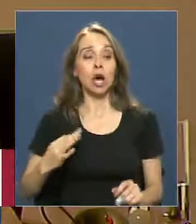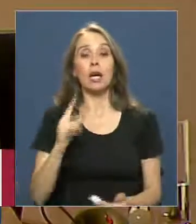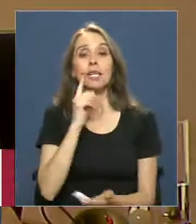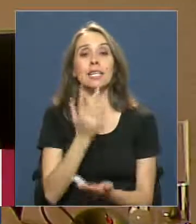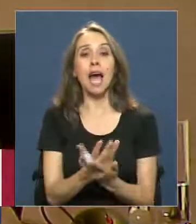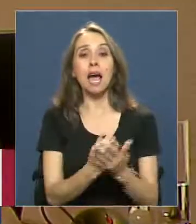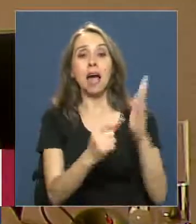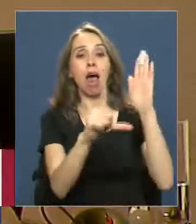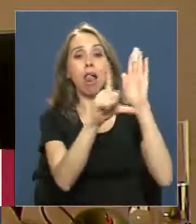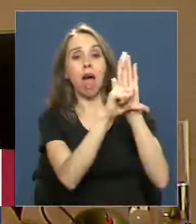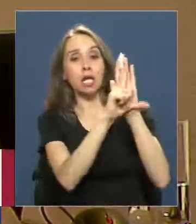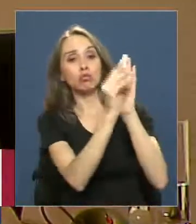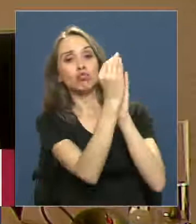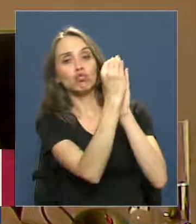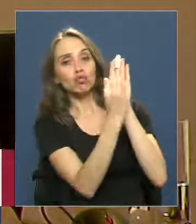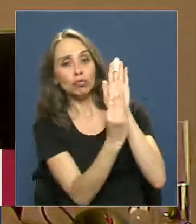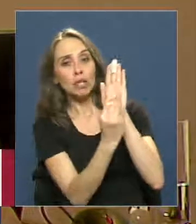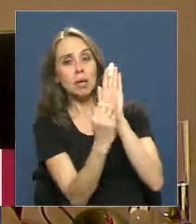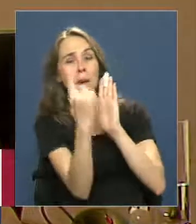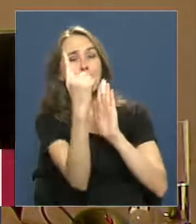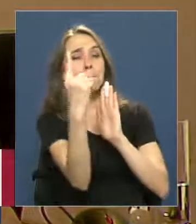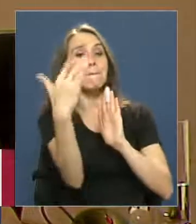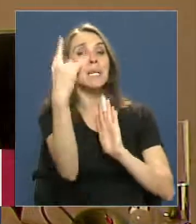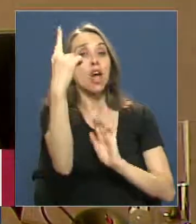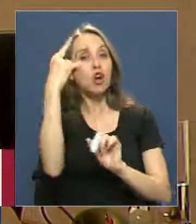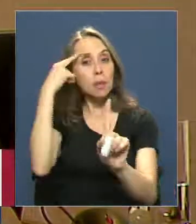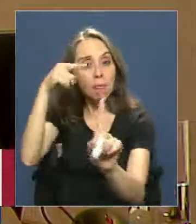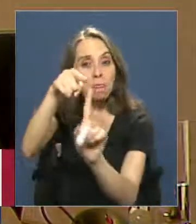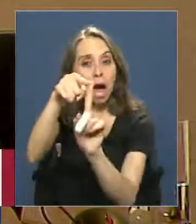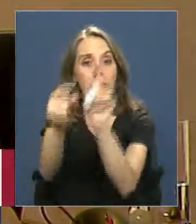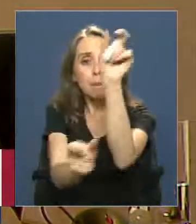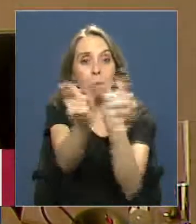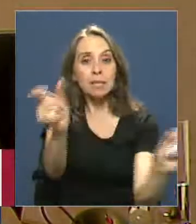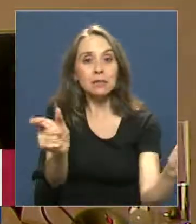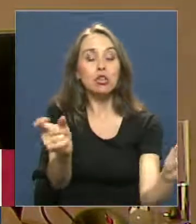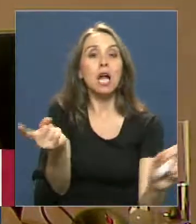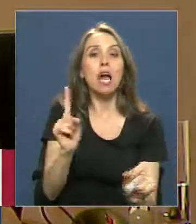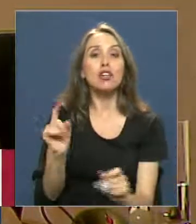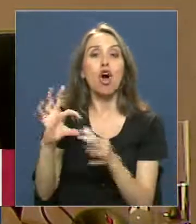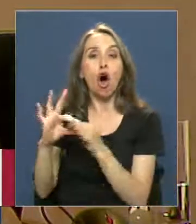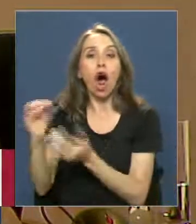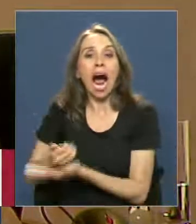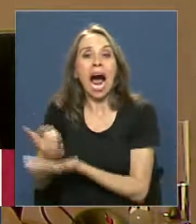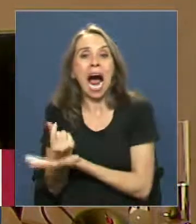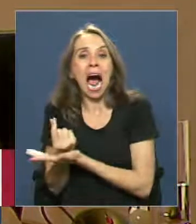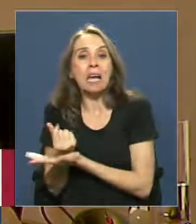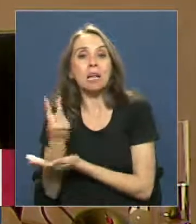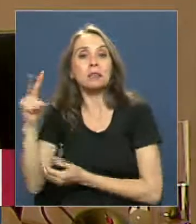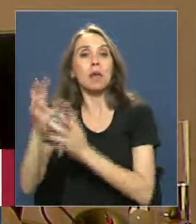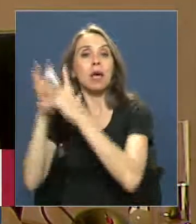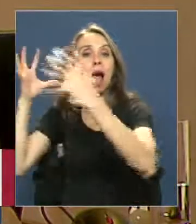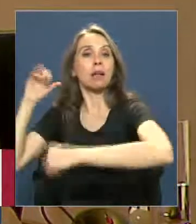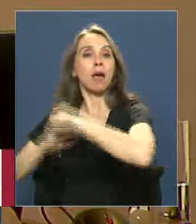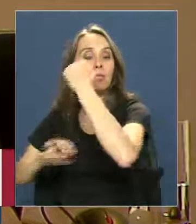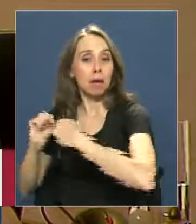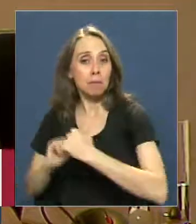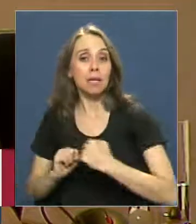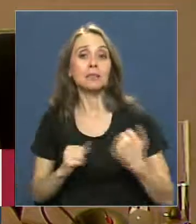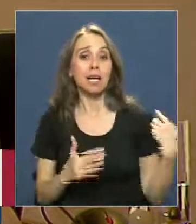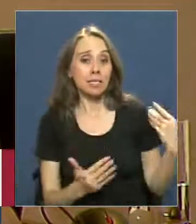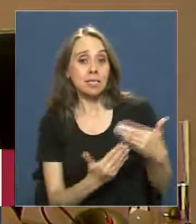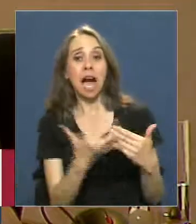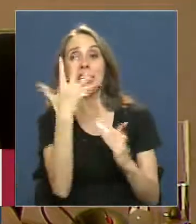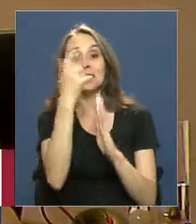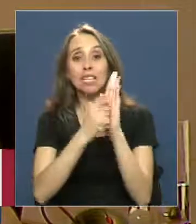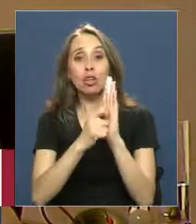con normativas donde sea prioridad la gente y no las utilidades de las grandes empresas. Llevamos